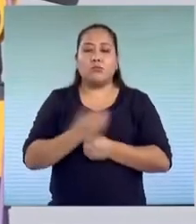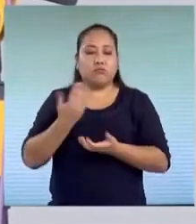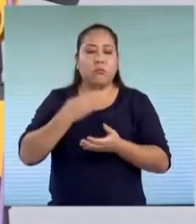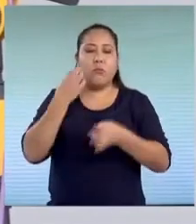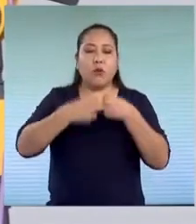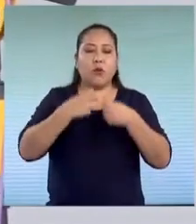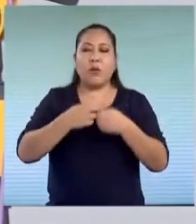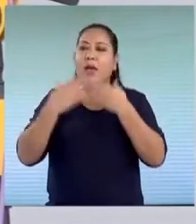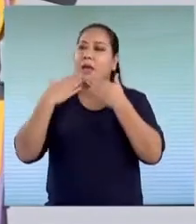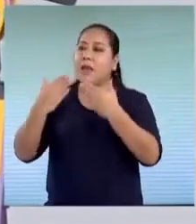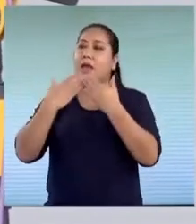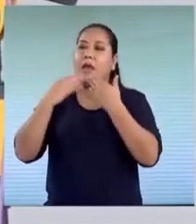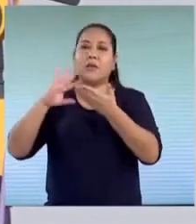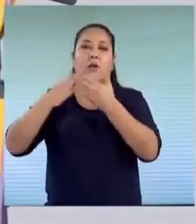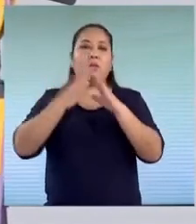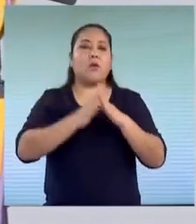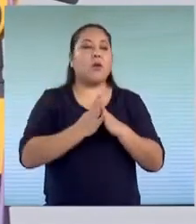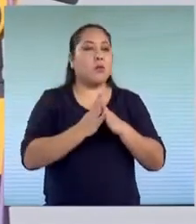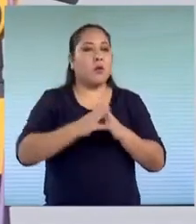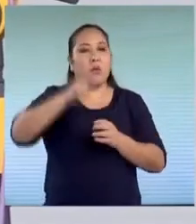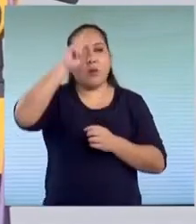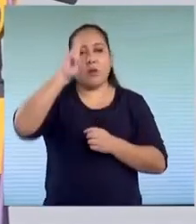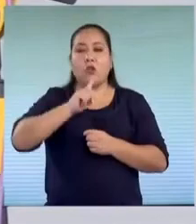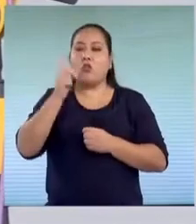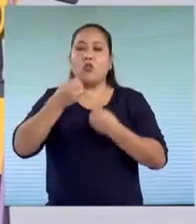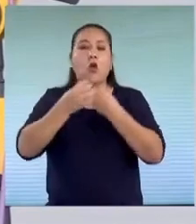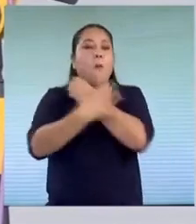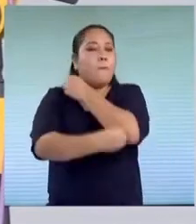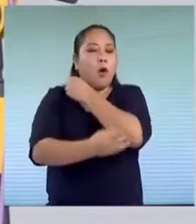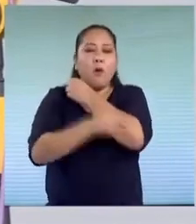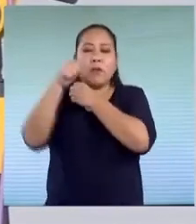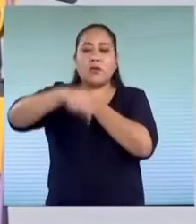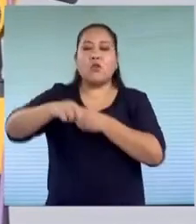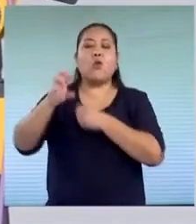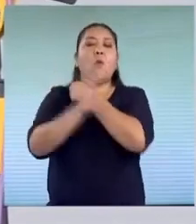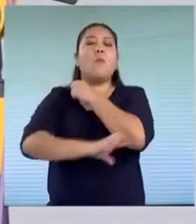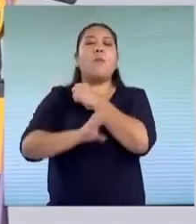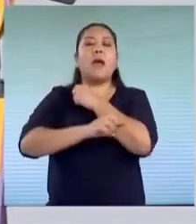Muchas gracias, pueblo peruano. No más pobres en un país rico. Palabra de maestro.